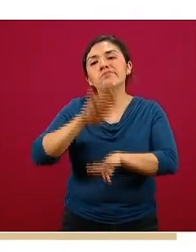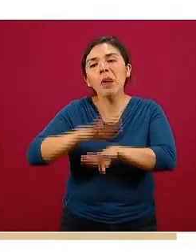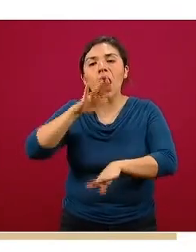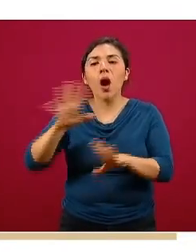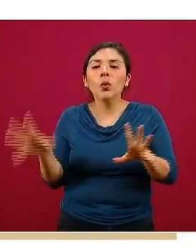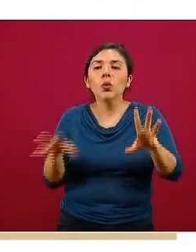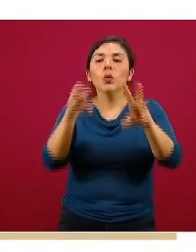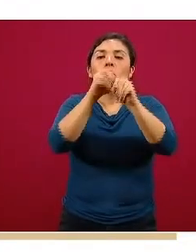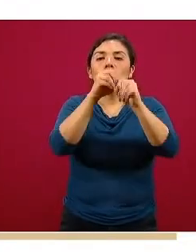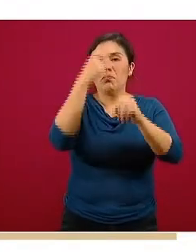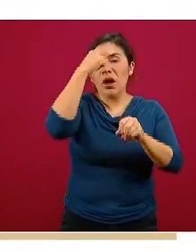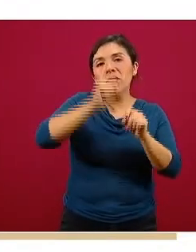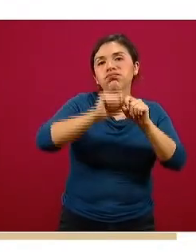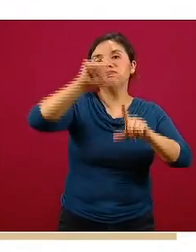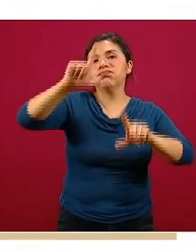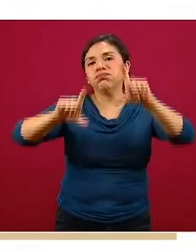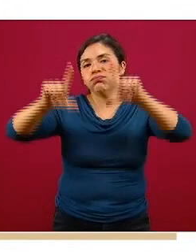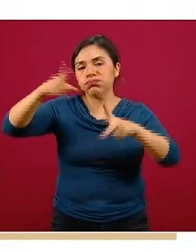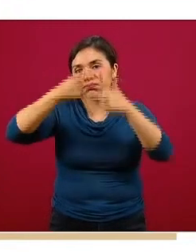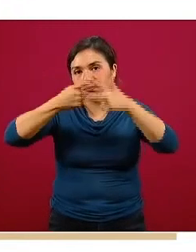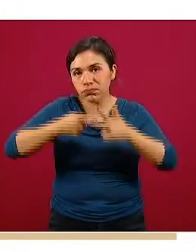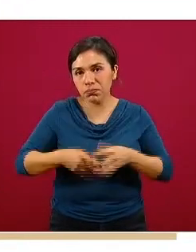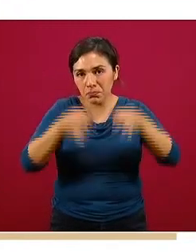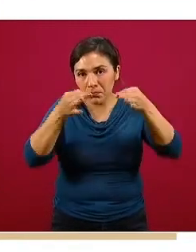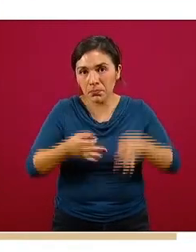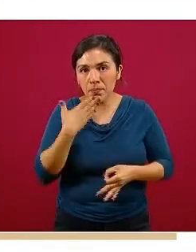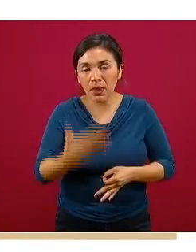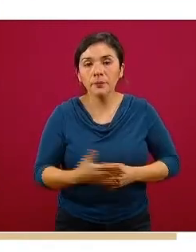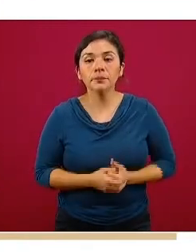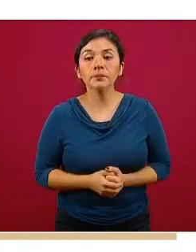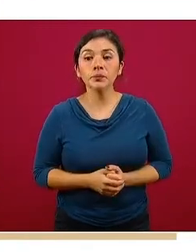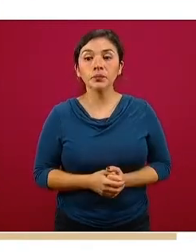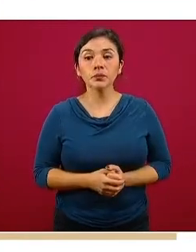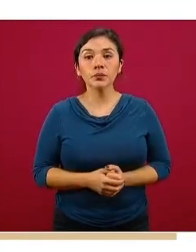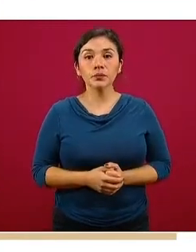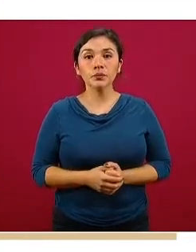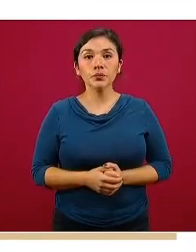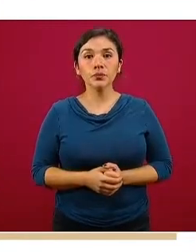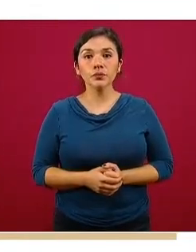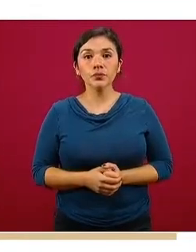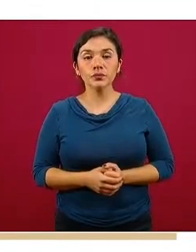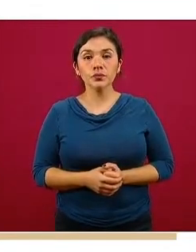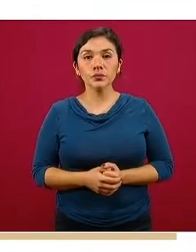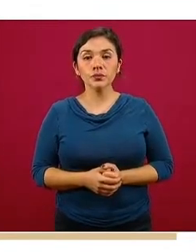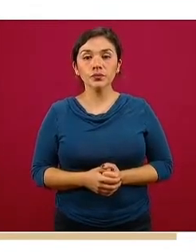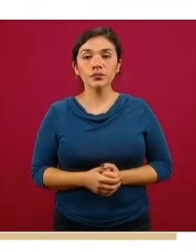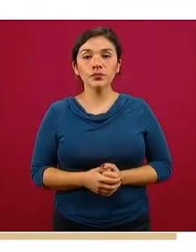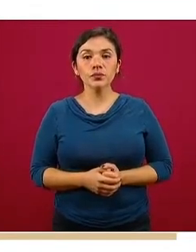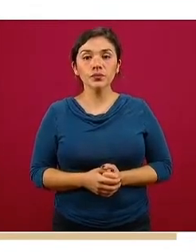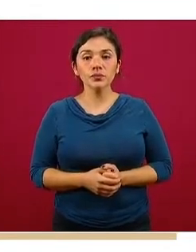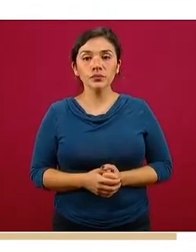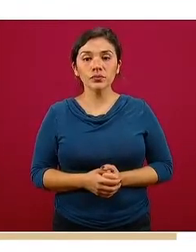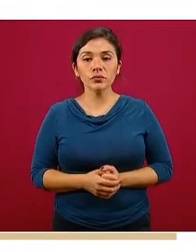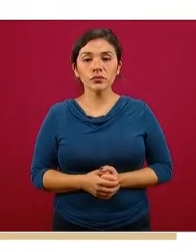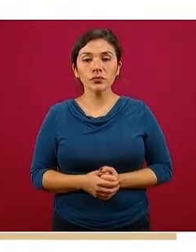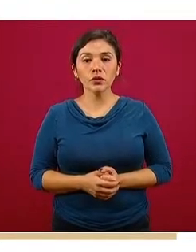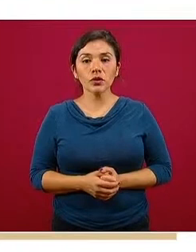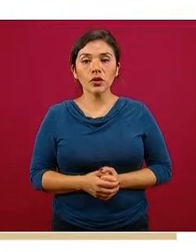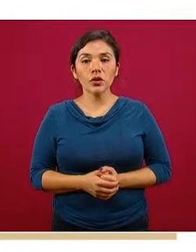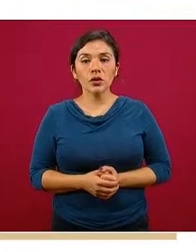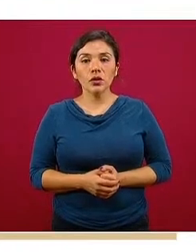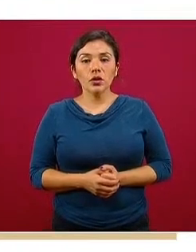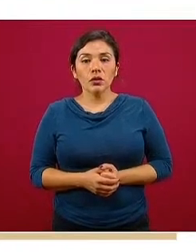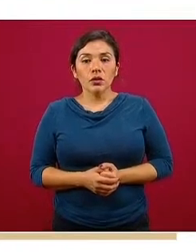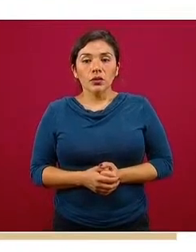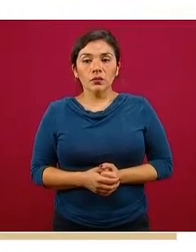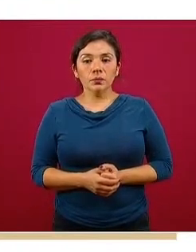integran a la estadística oficial. En la siguiente diapositiva tendríamos la